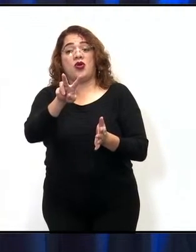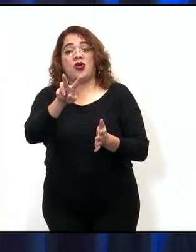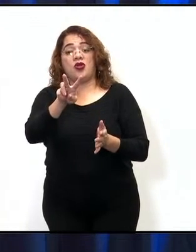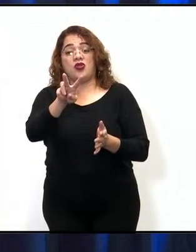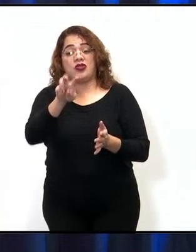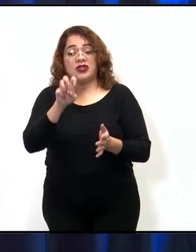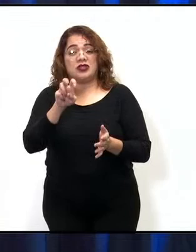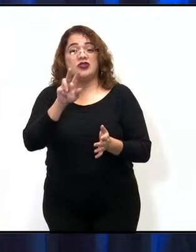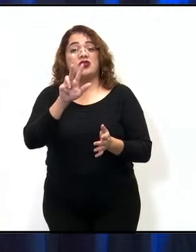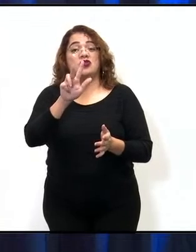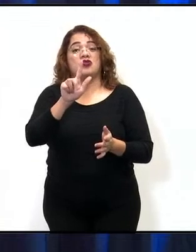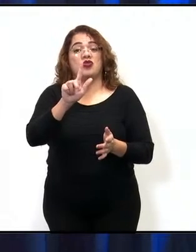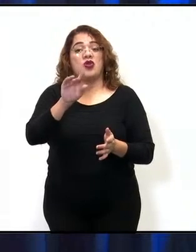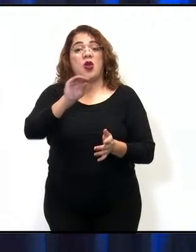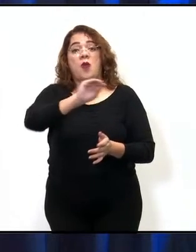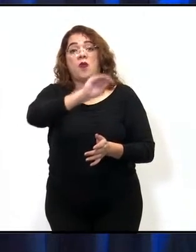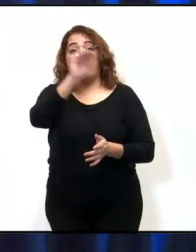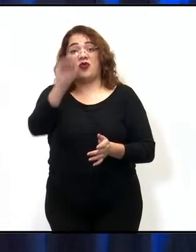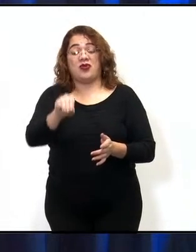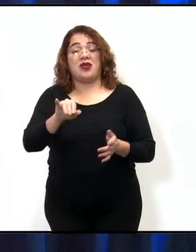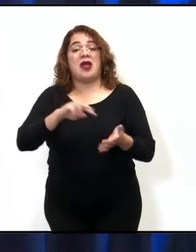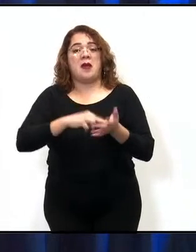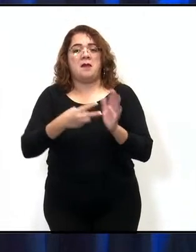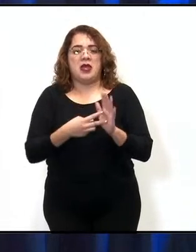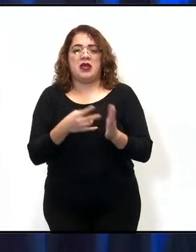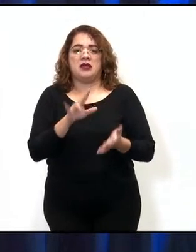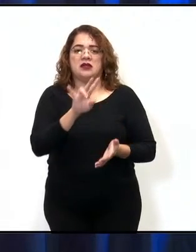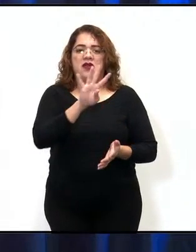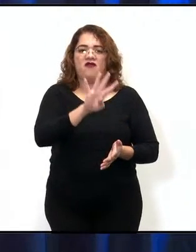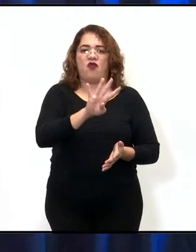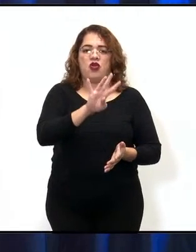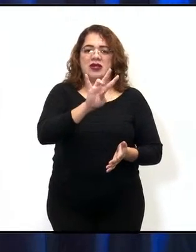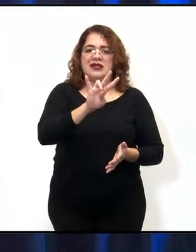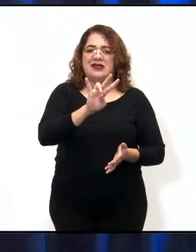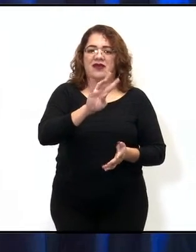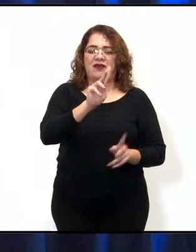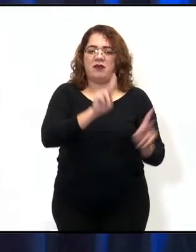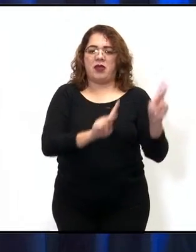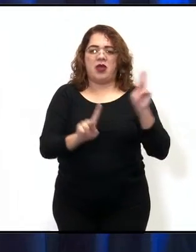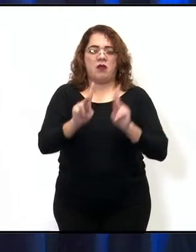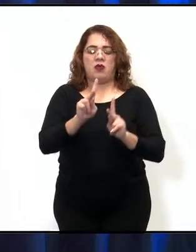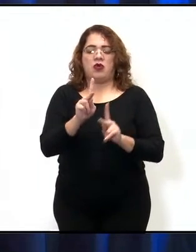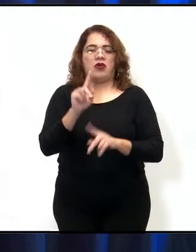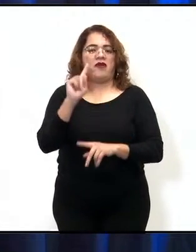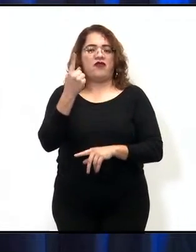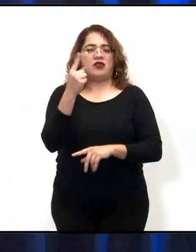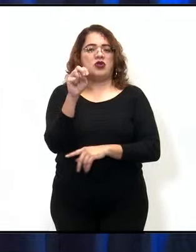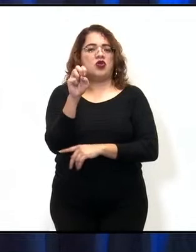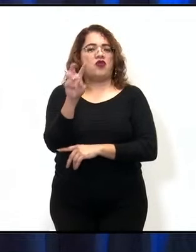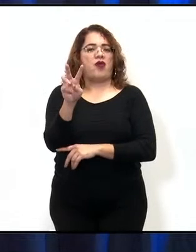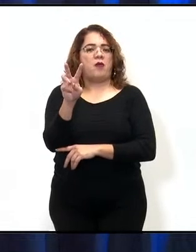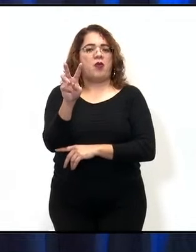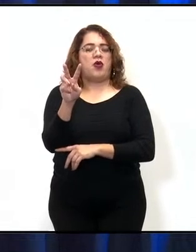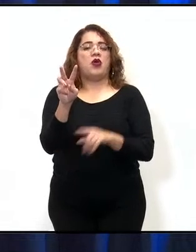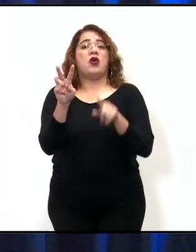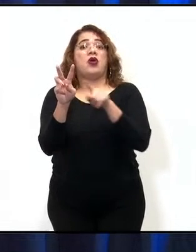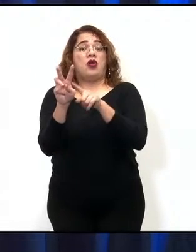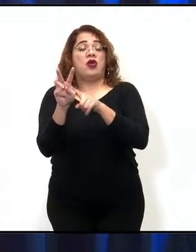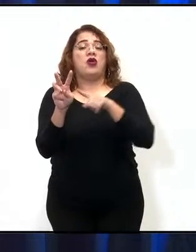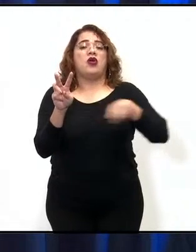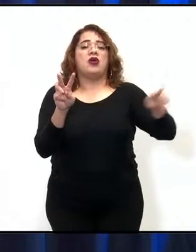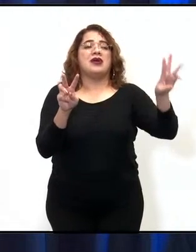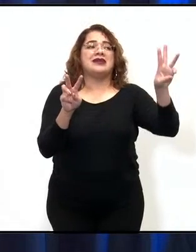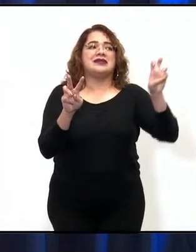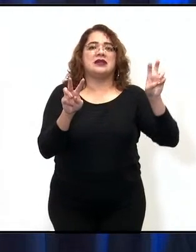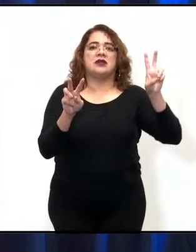1,223% de incremento de 47 personas el 1 de noviembre a 622